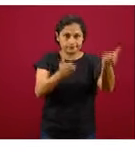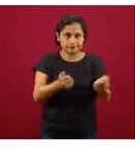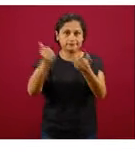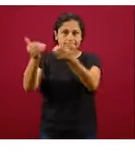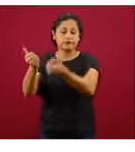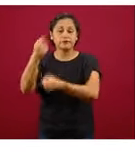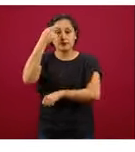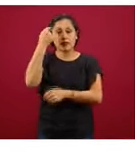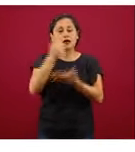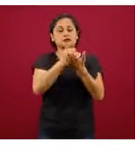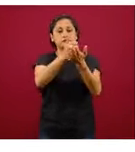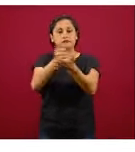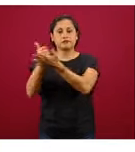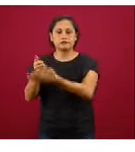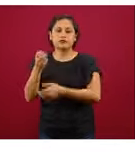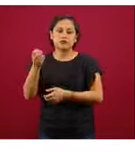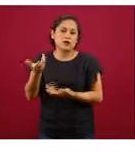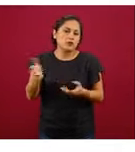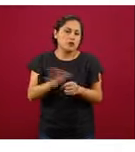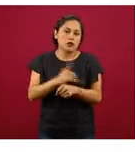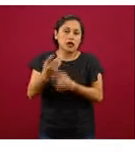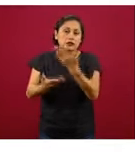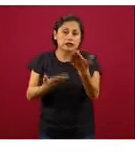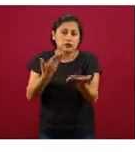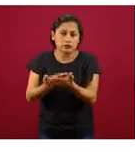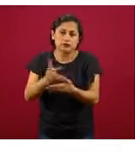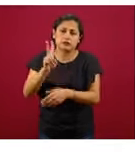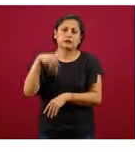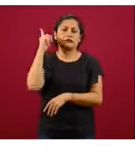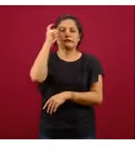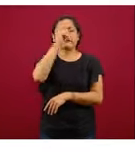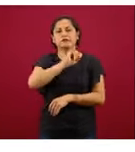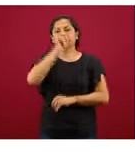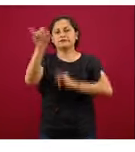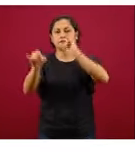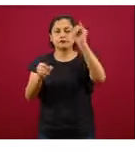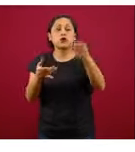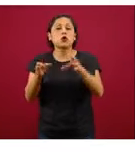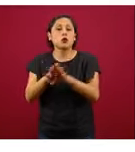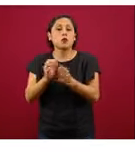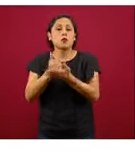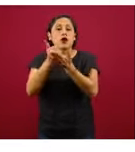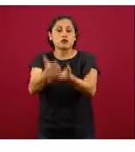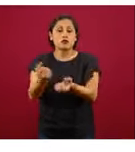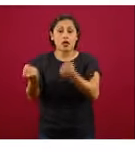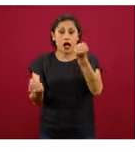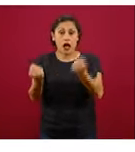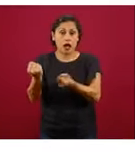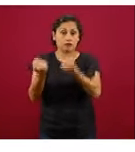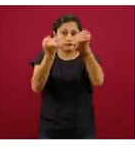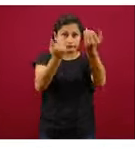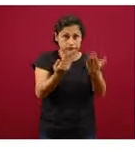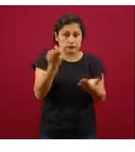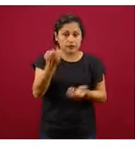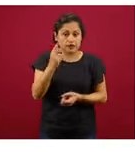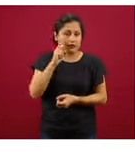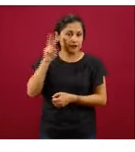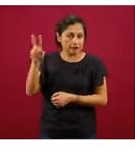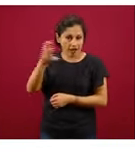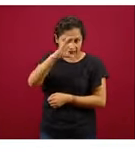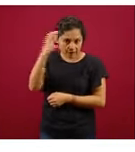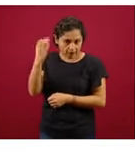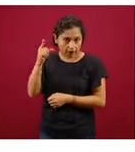que está muy alejada de los servicios y que a través de vehículos con capacidades específicas, y ustedes pueden ver en la imagen del extremo derecho